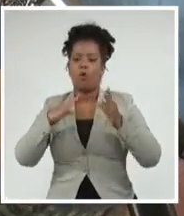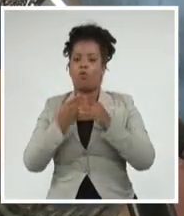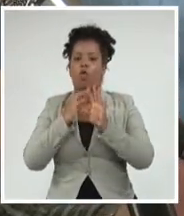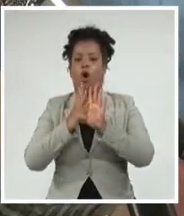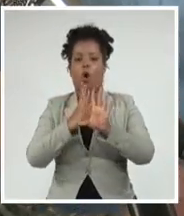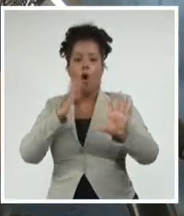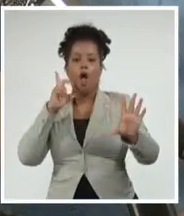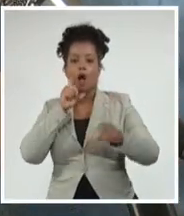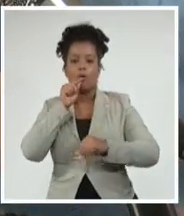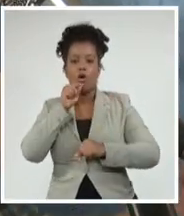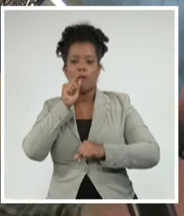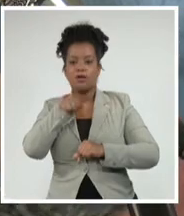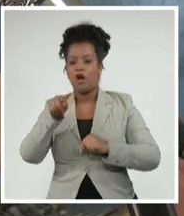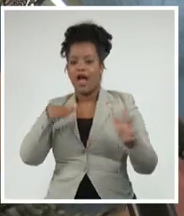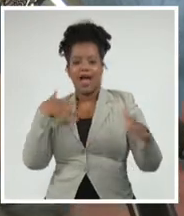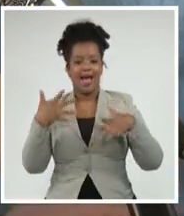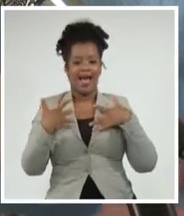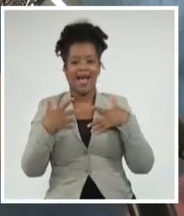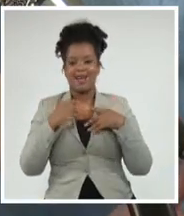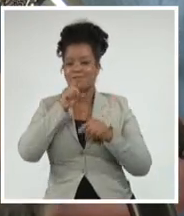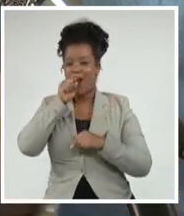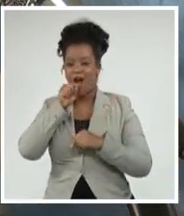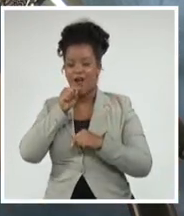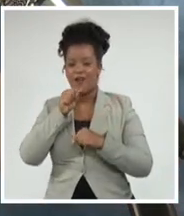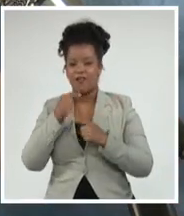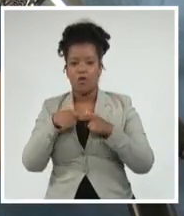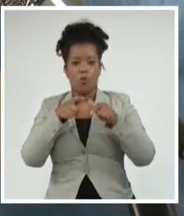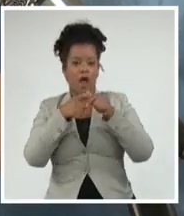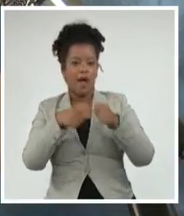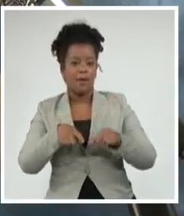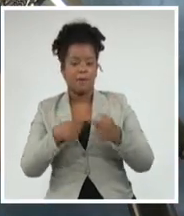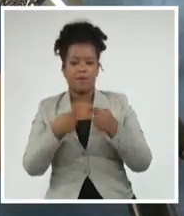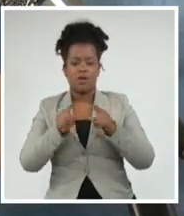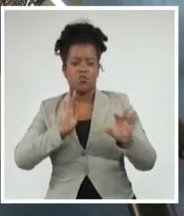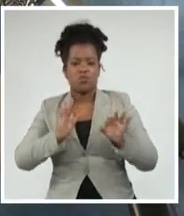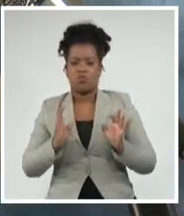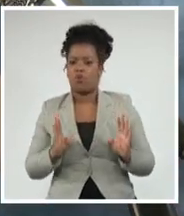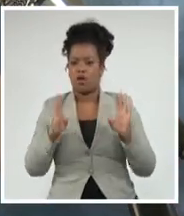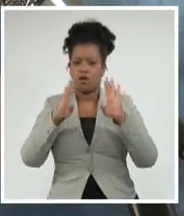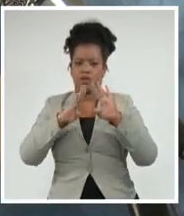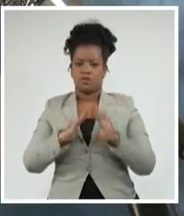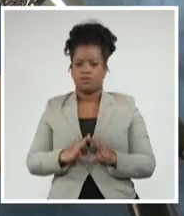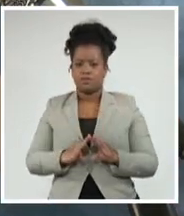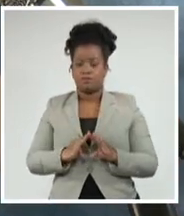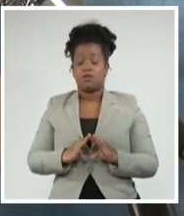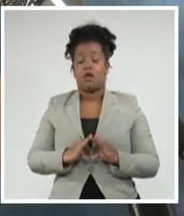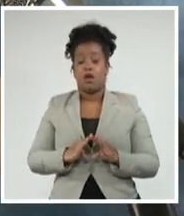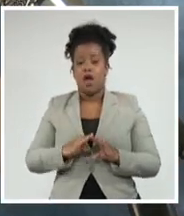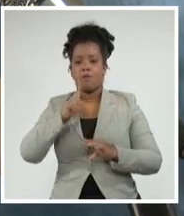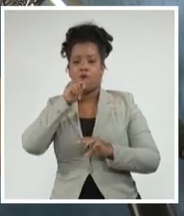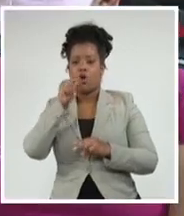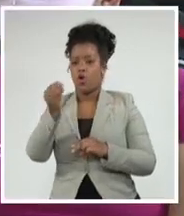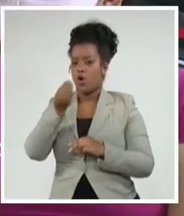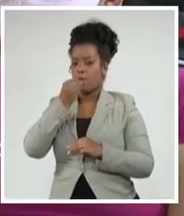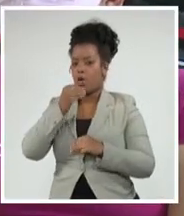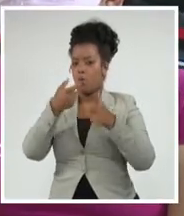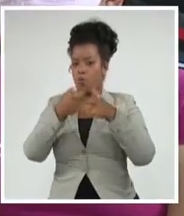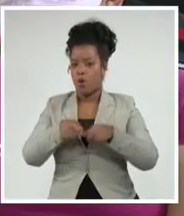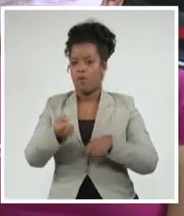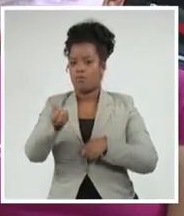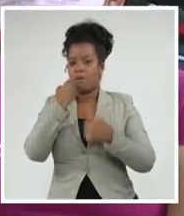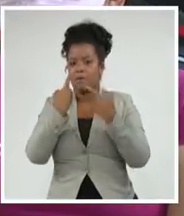la gente está contenta. Sí, llegó el pollo, llegó el huevo, pero no se están cuidando. ¿Y entonces qué hacen con tener pollo y huevo si no se cuidan?